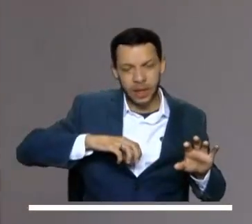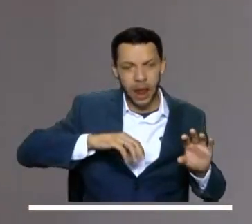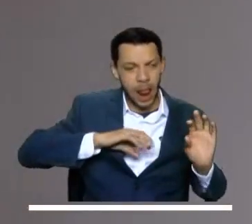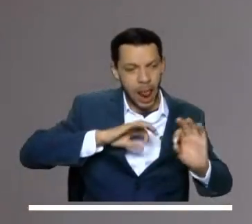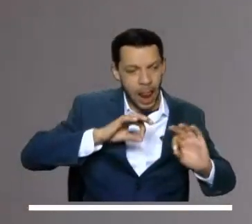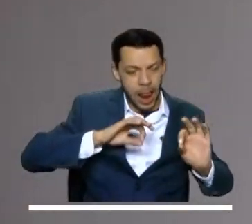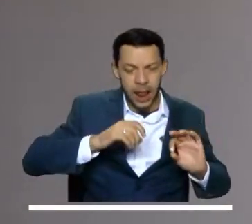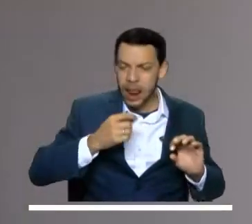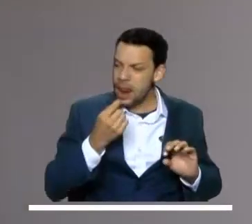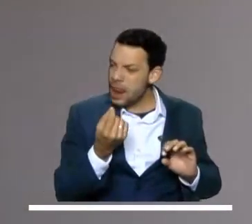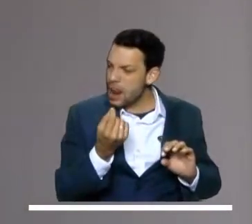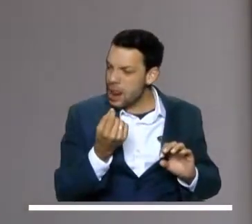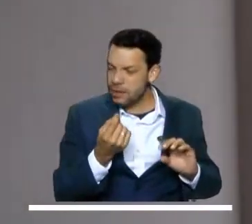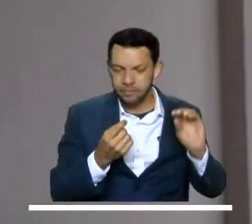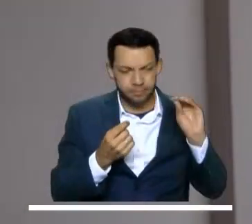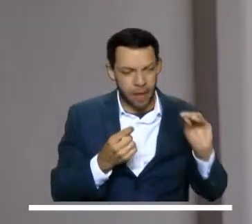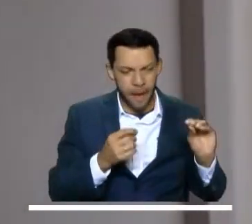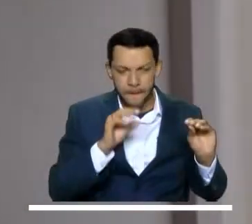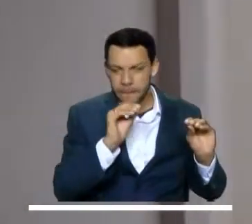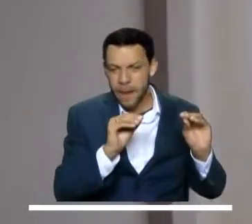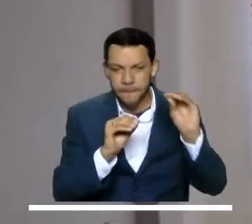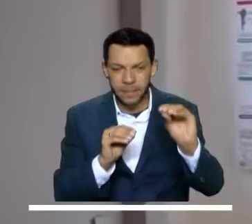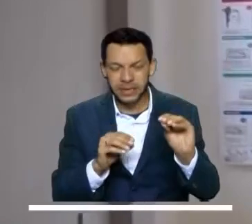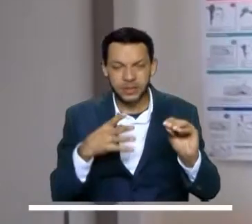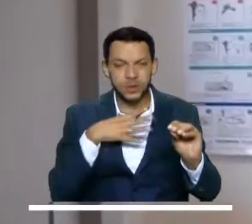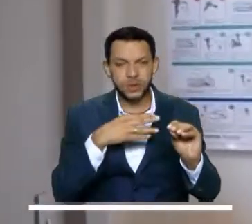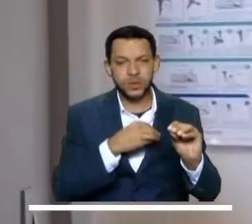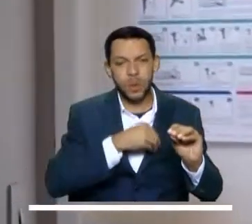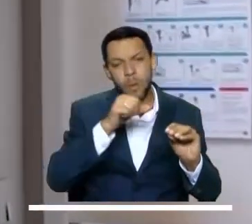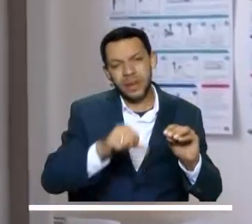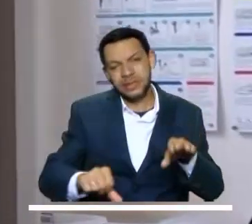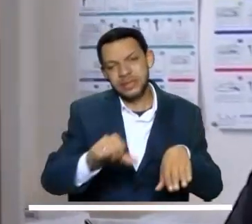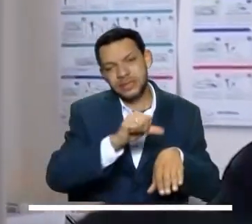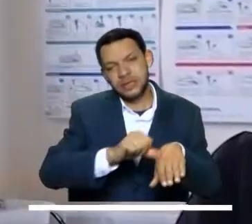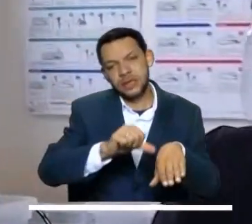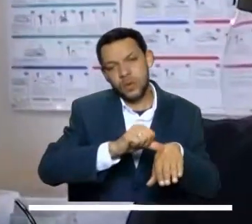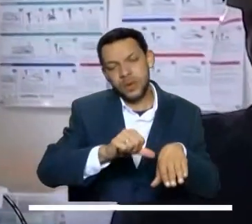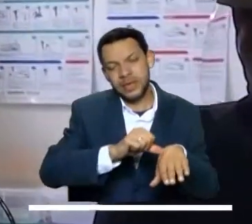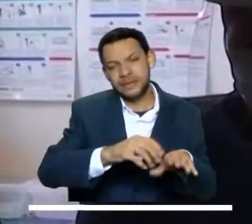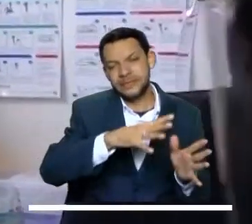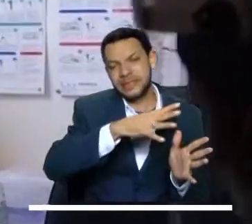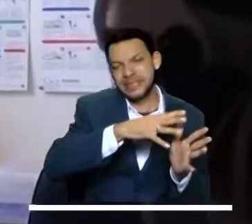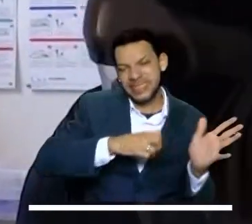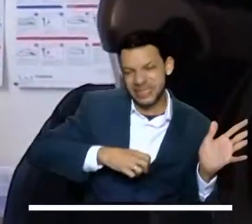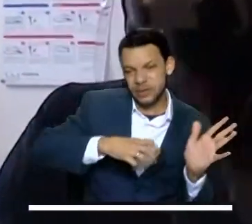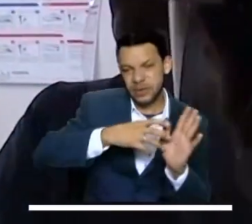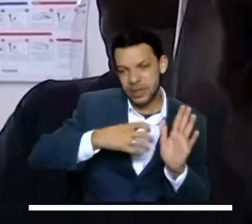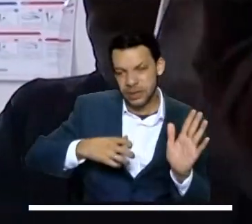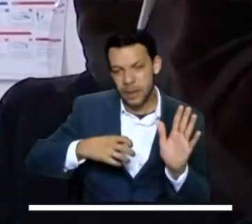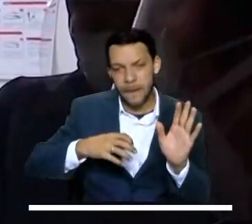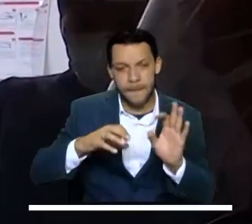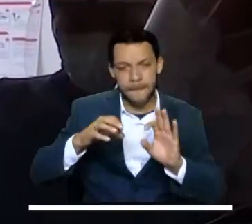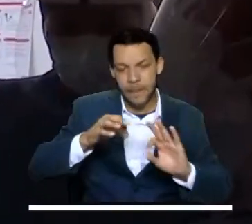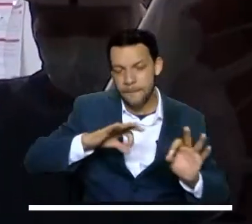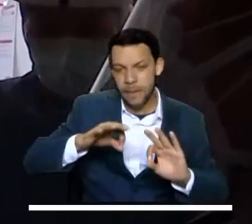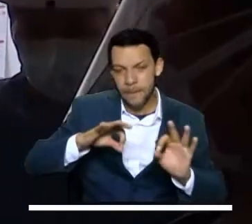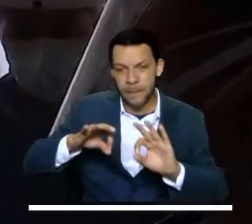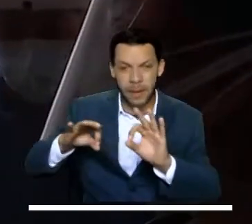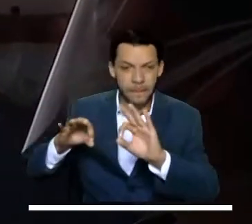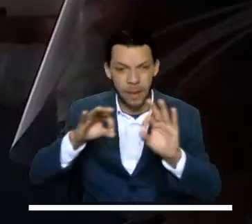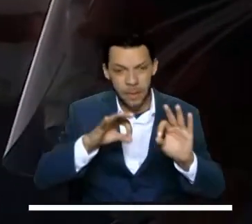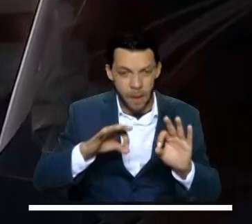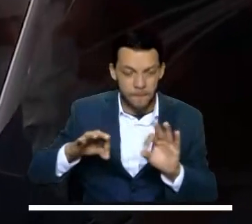fragmentos, como son los pólipos o los tumores con displasia de alto grado, tratando de tener que llegar a un extremo de hacer